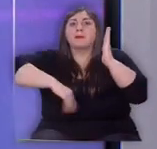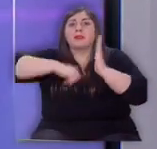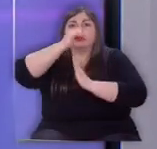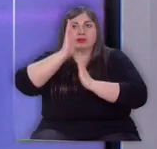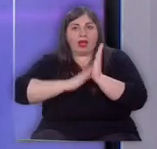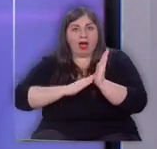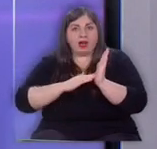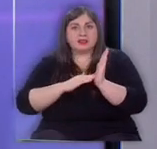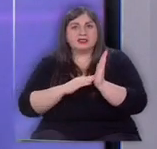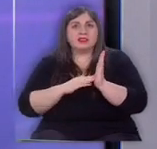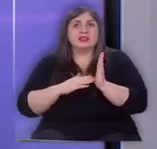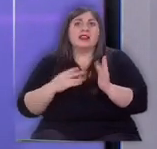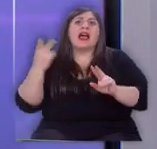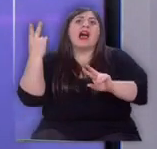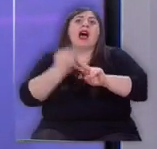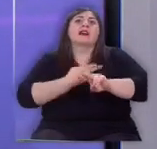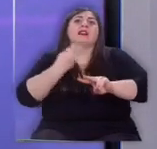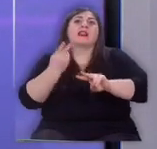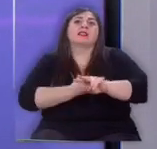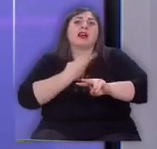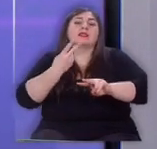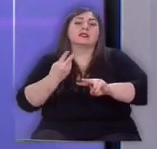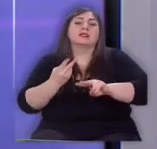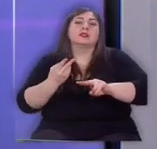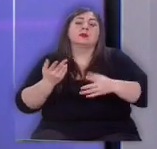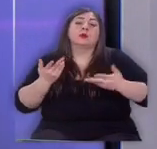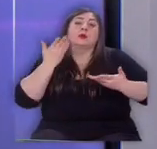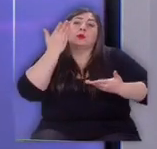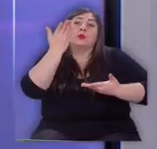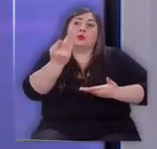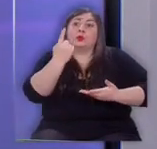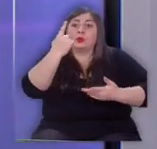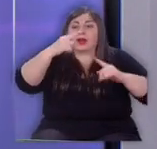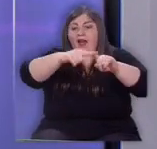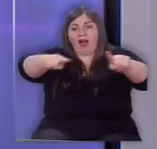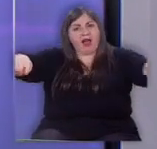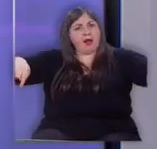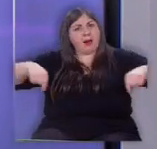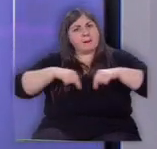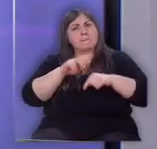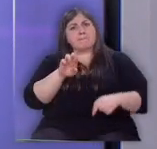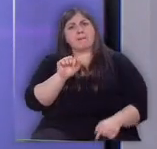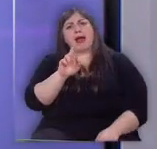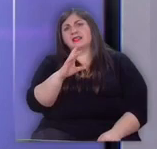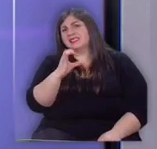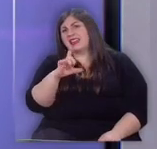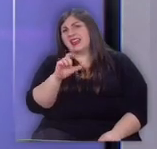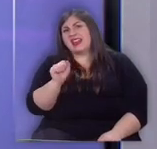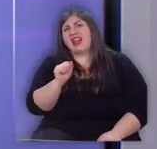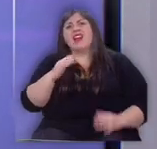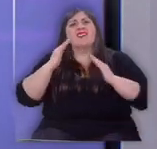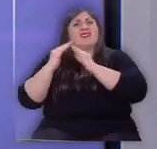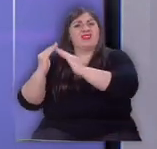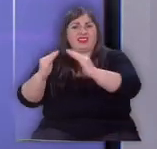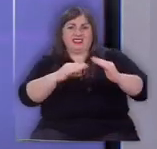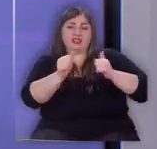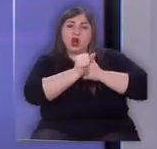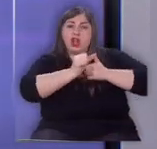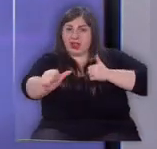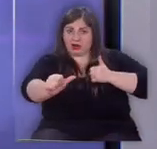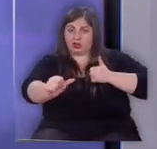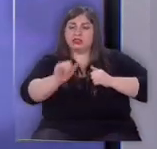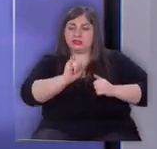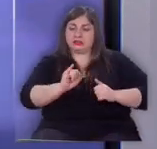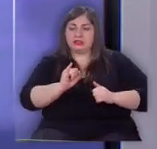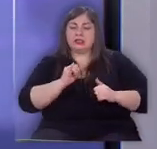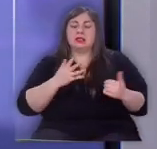y arriendan, suponemos que arriendan una parcela que tiene una hectárea. Vecinos tiene bien a lo lejos,